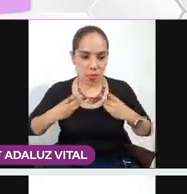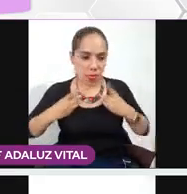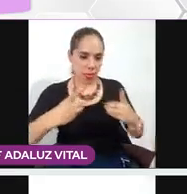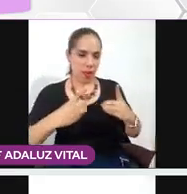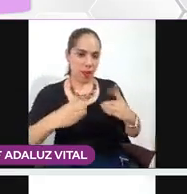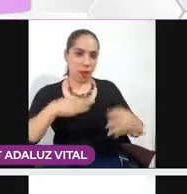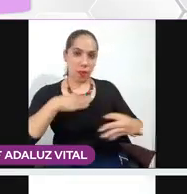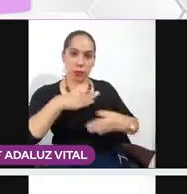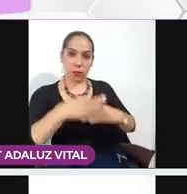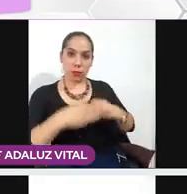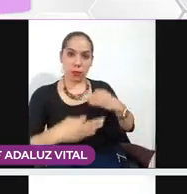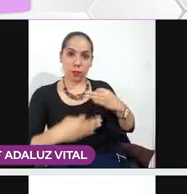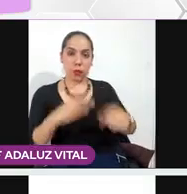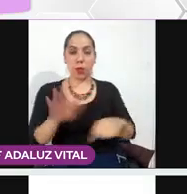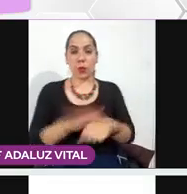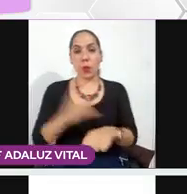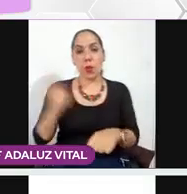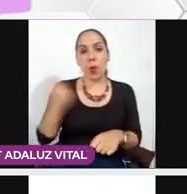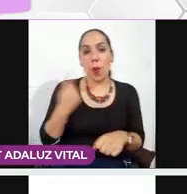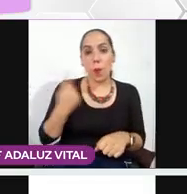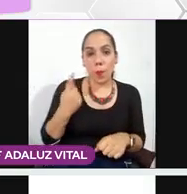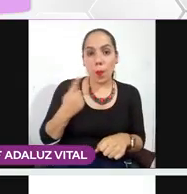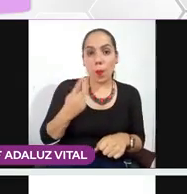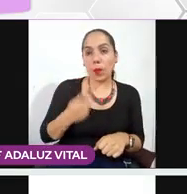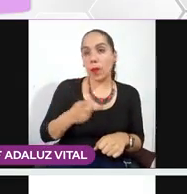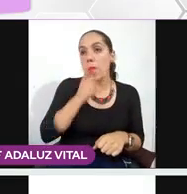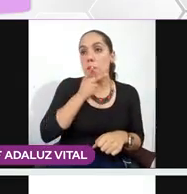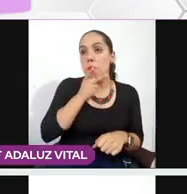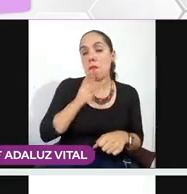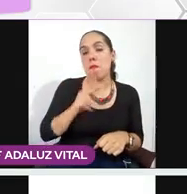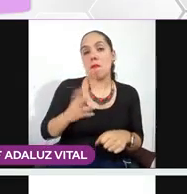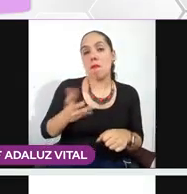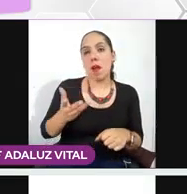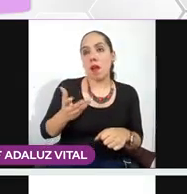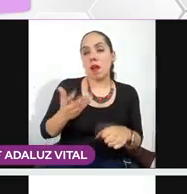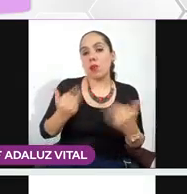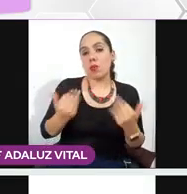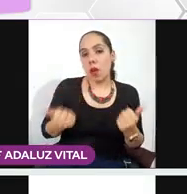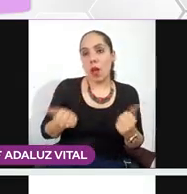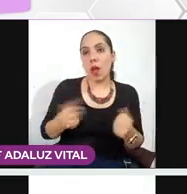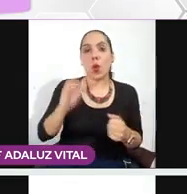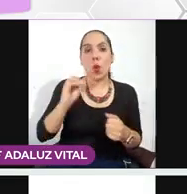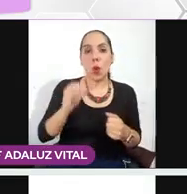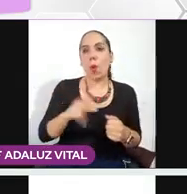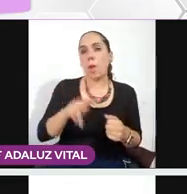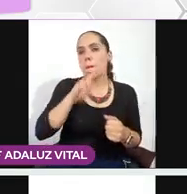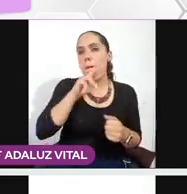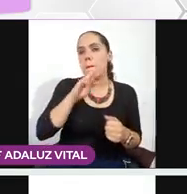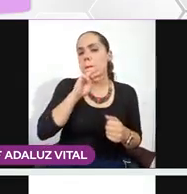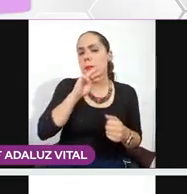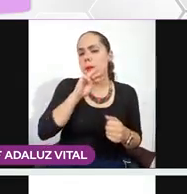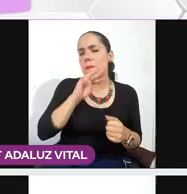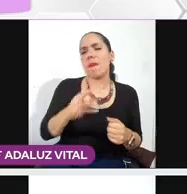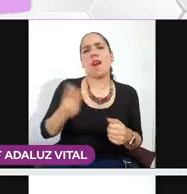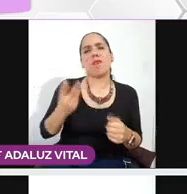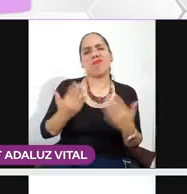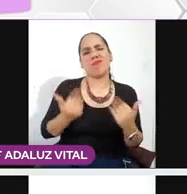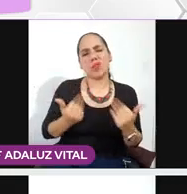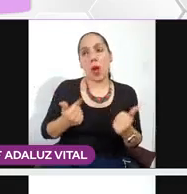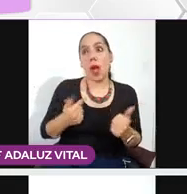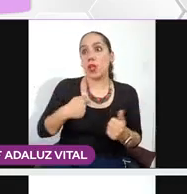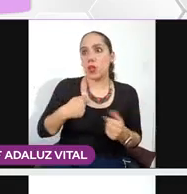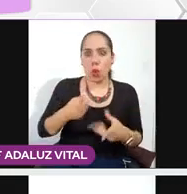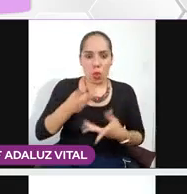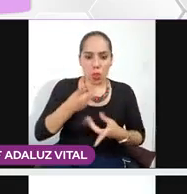está ausente no te lo puede dar, entonces yo voy a hacer todo lo posible por dártelo, por tenerte feliz, por tenerte contento, por